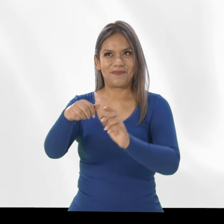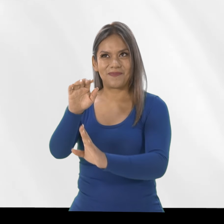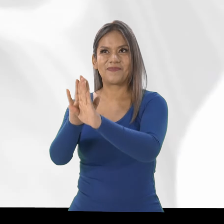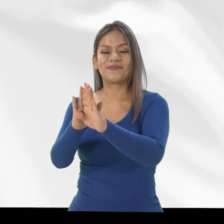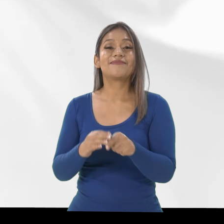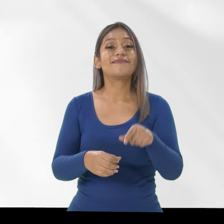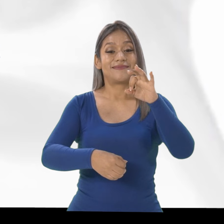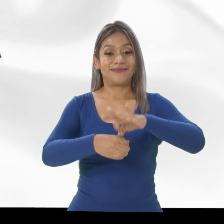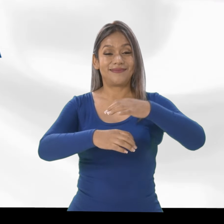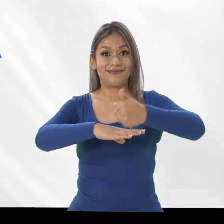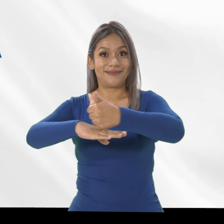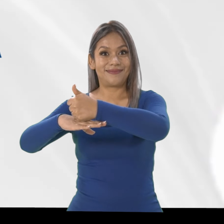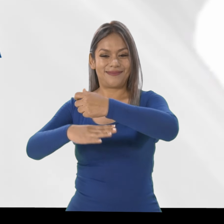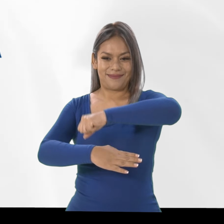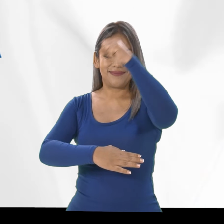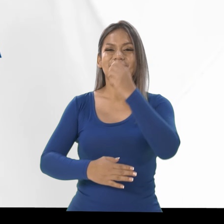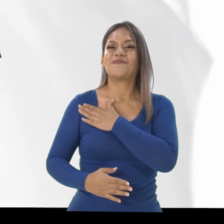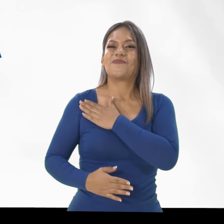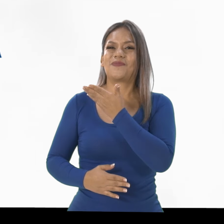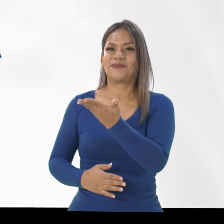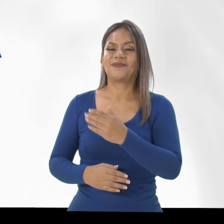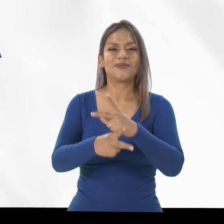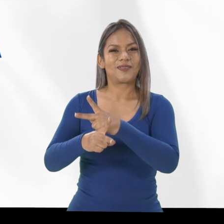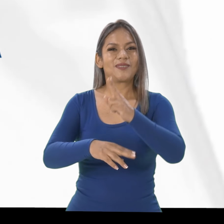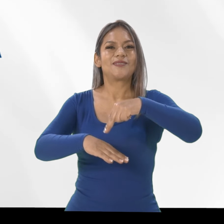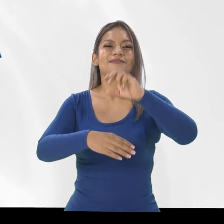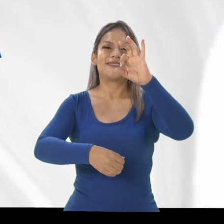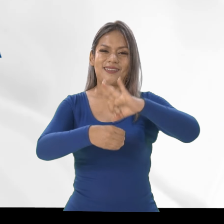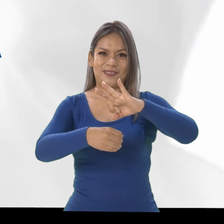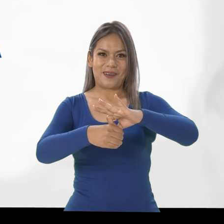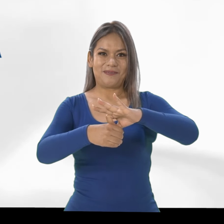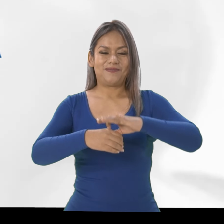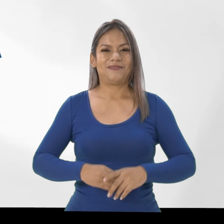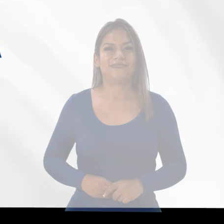electas les damos un voto de confianza. Consejo Nacional Electoral.